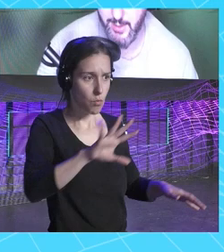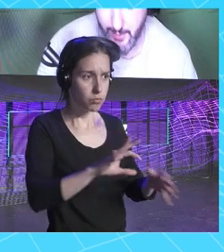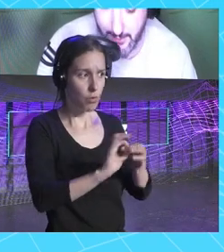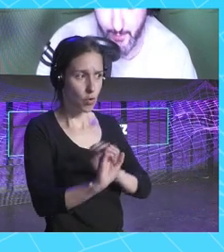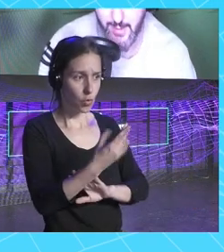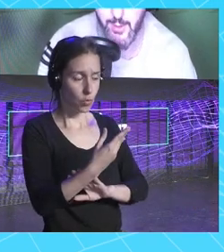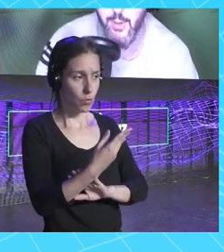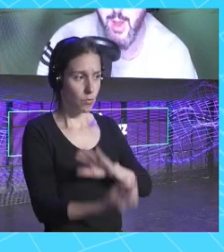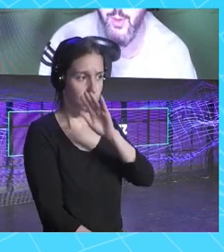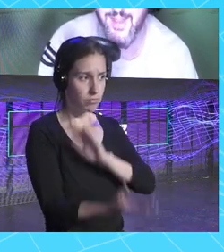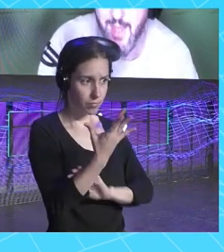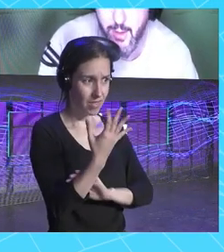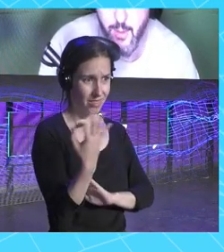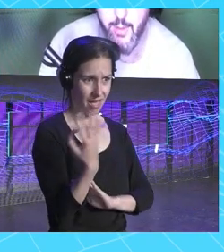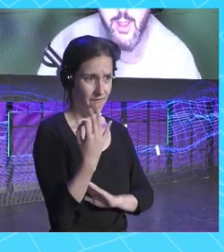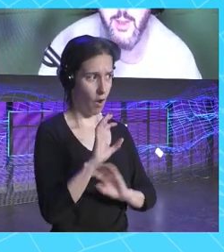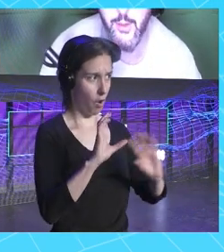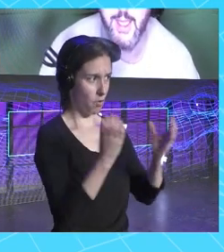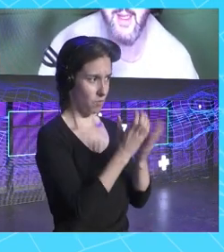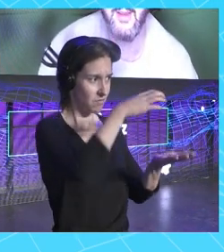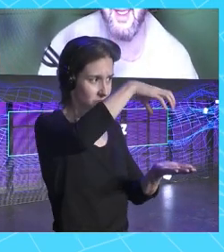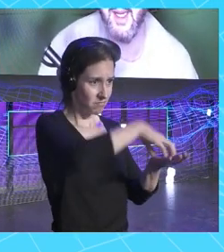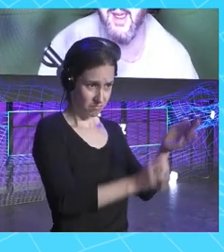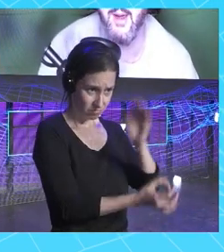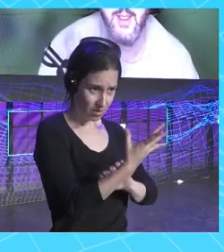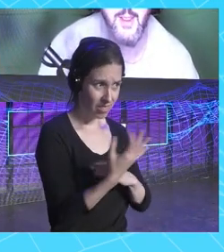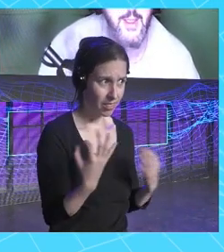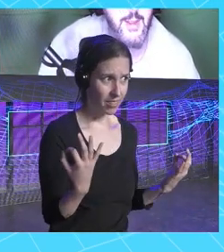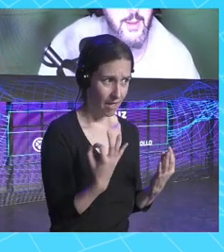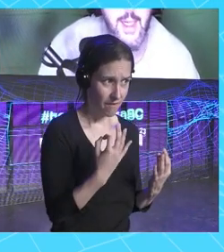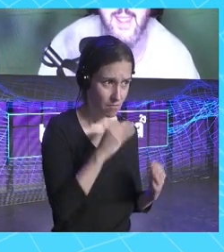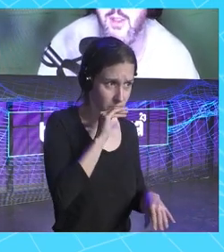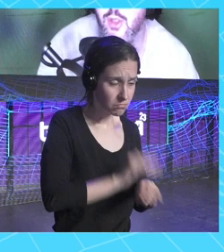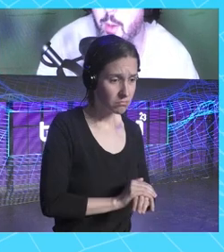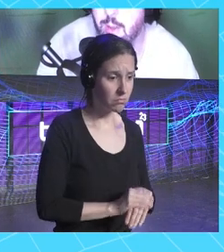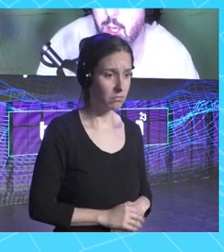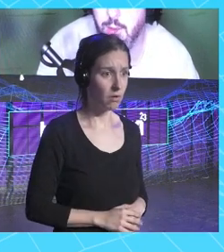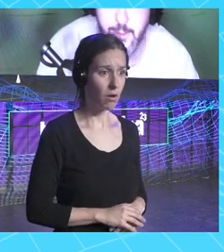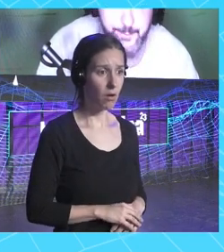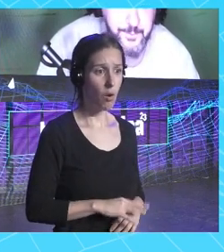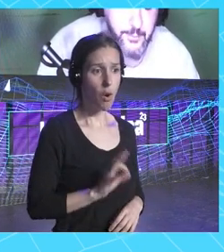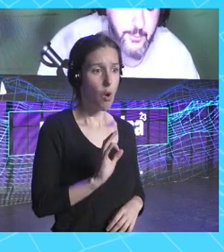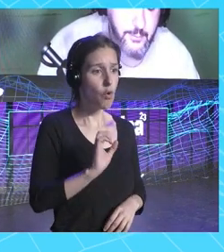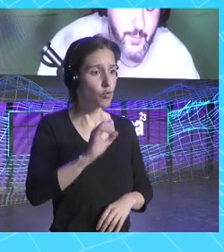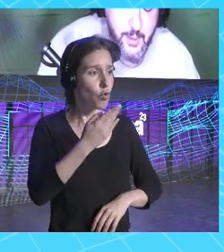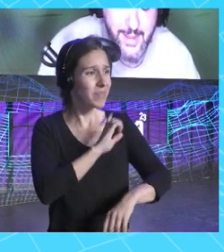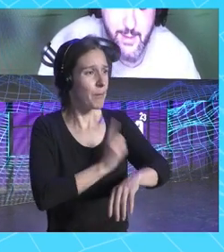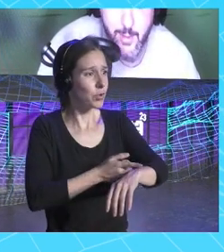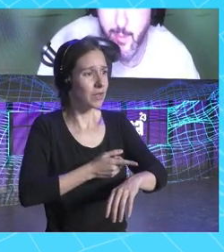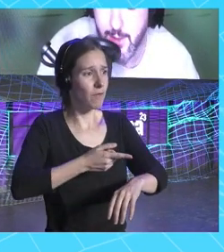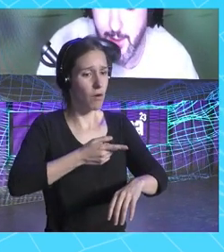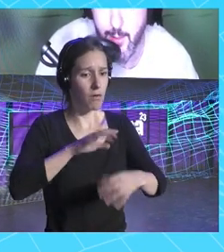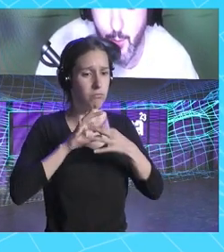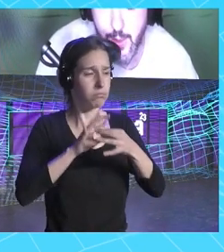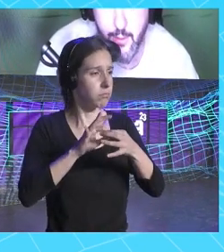digamos asociado un estadio a un recinto donde la gente tenga que ir tiene que ser sobre una sola cosa en base a esta